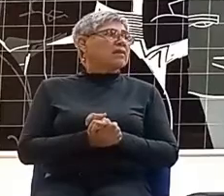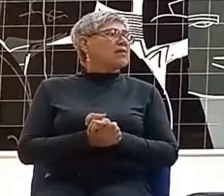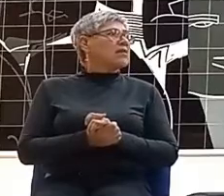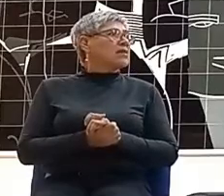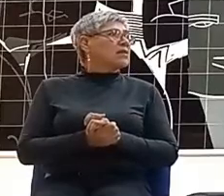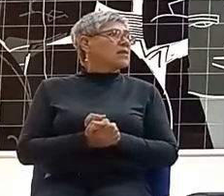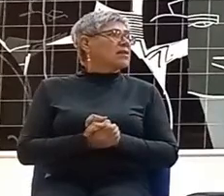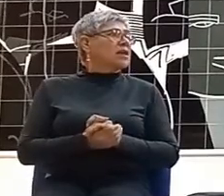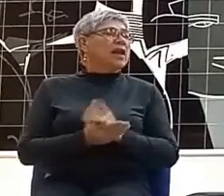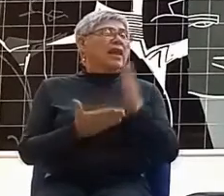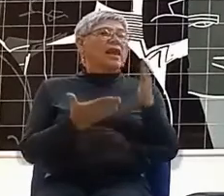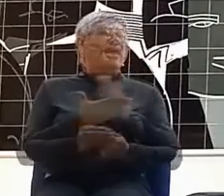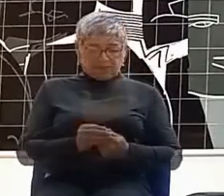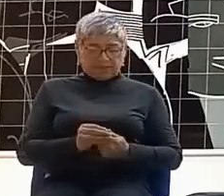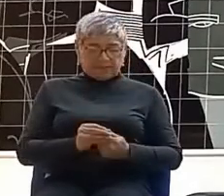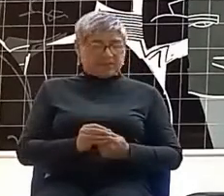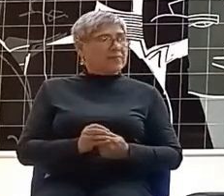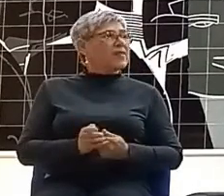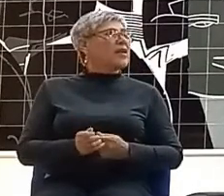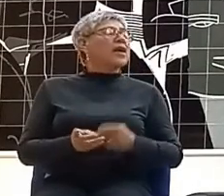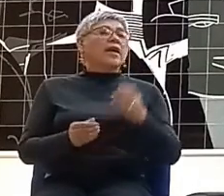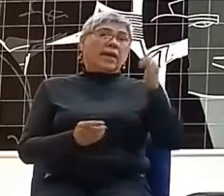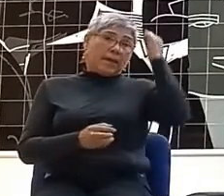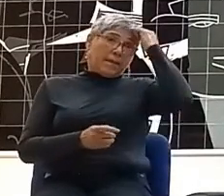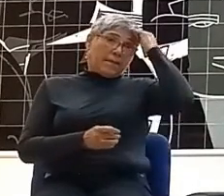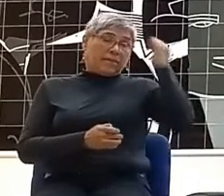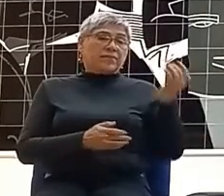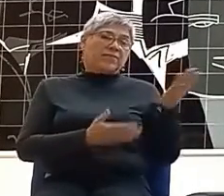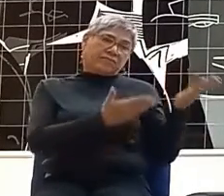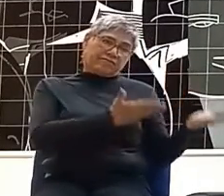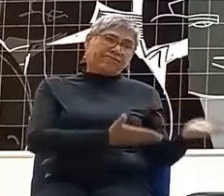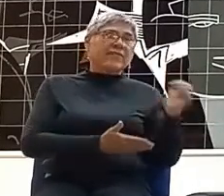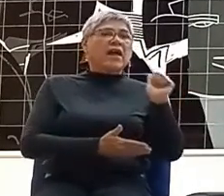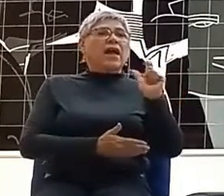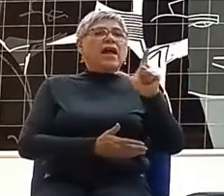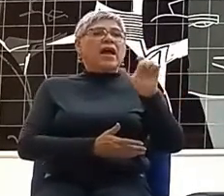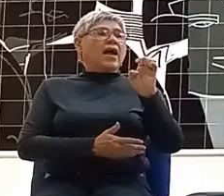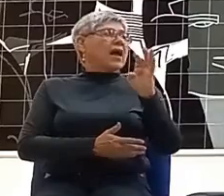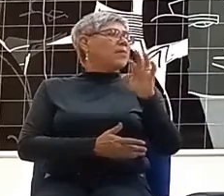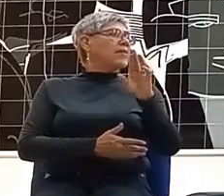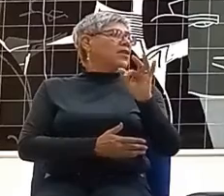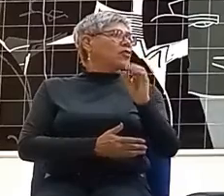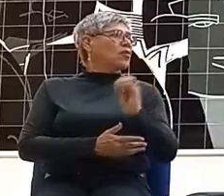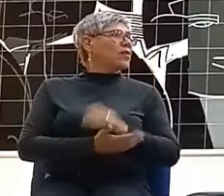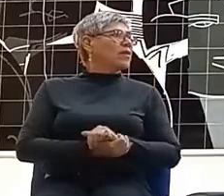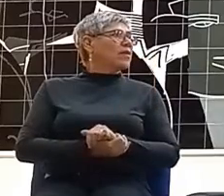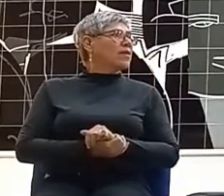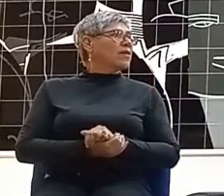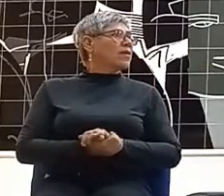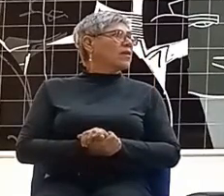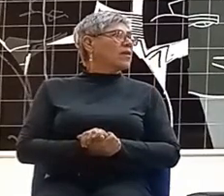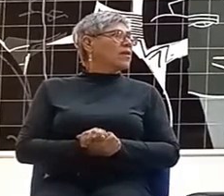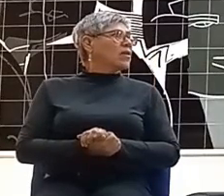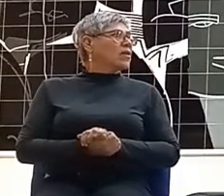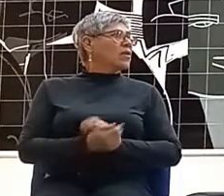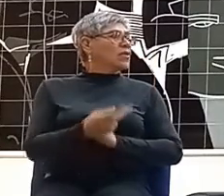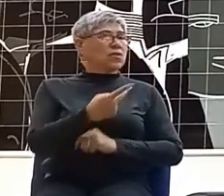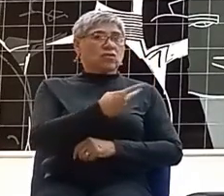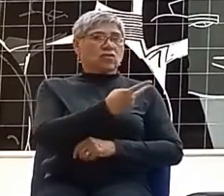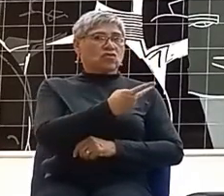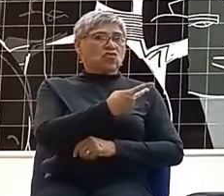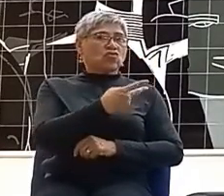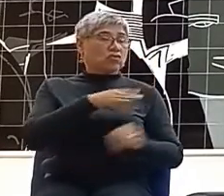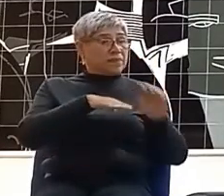leer Librería de Viejo, del maestro Alberto Verón. Aquí estamos los dos, tenemos estos